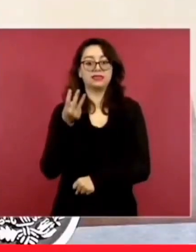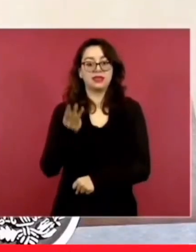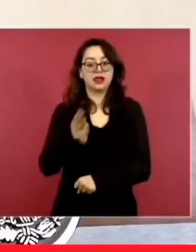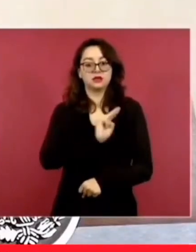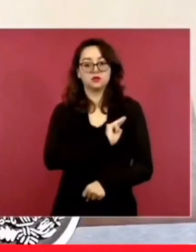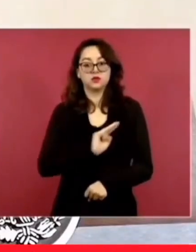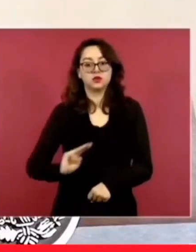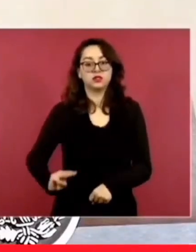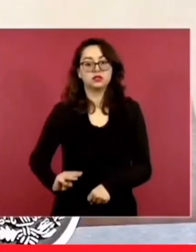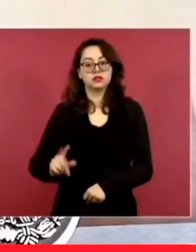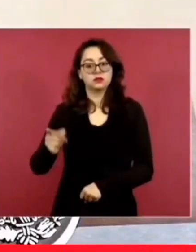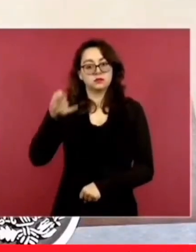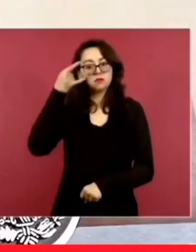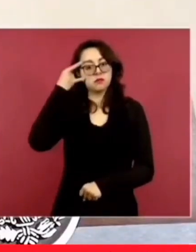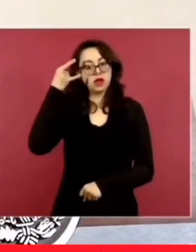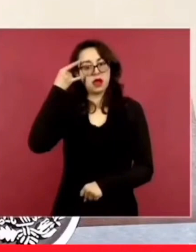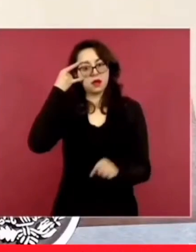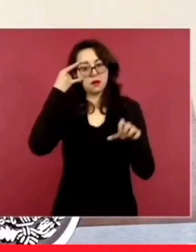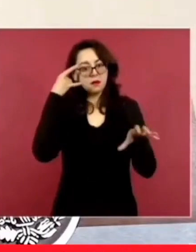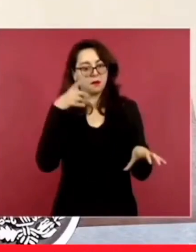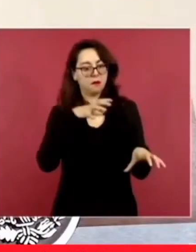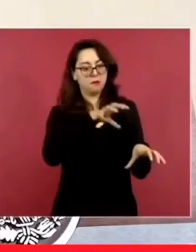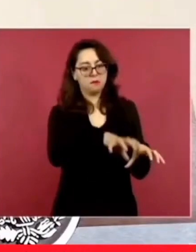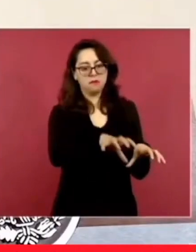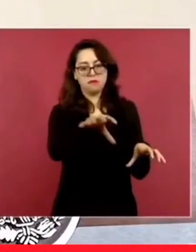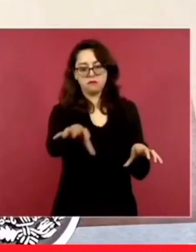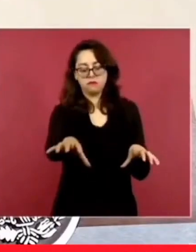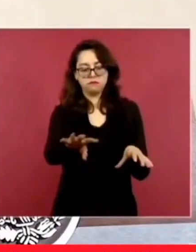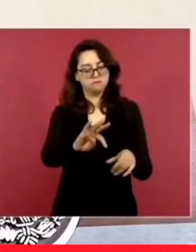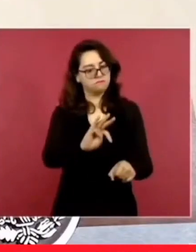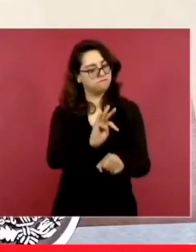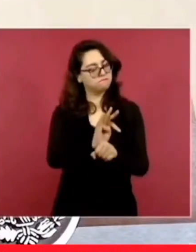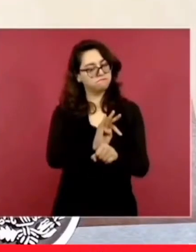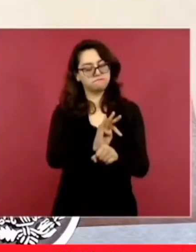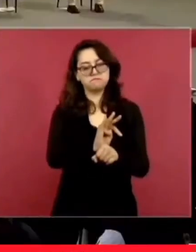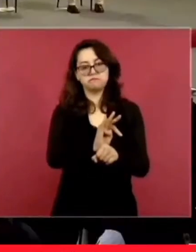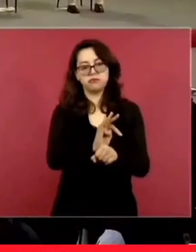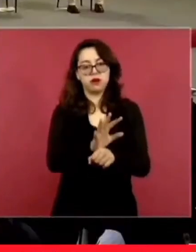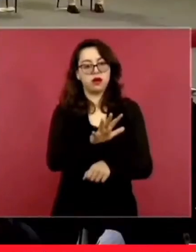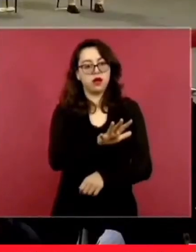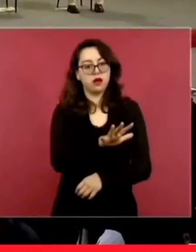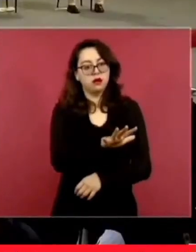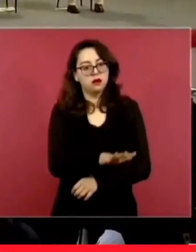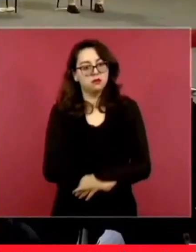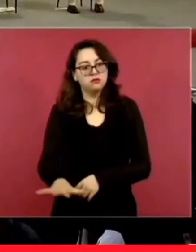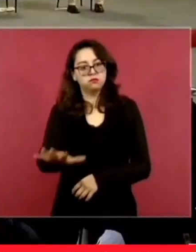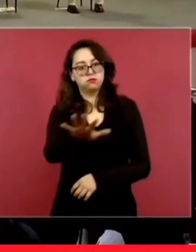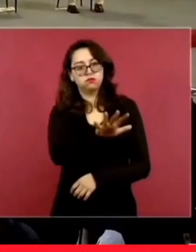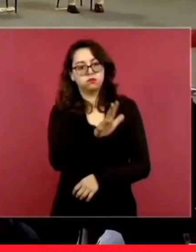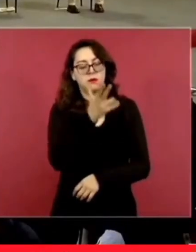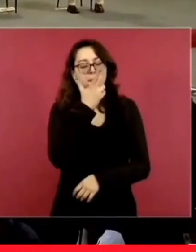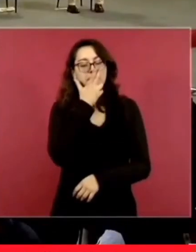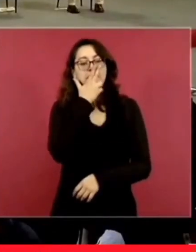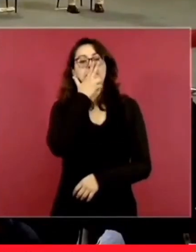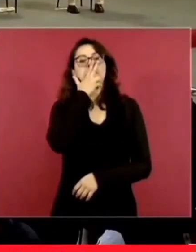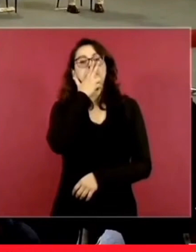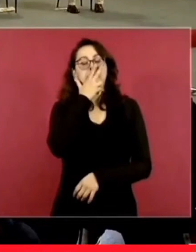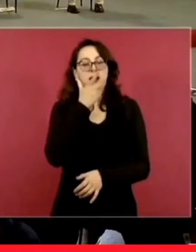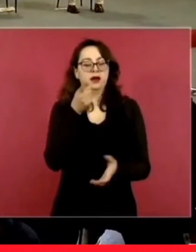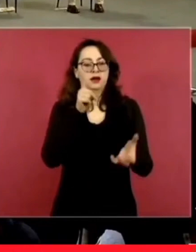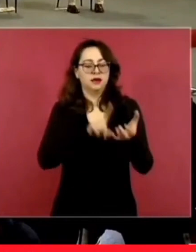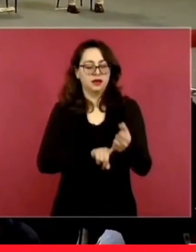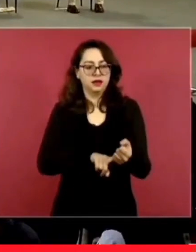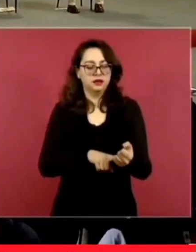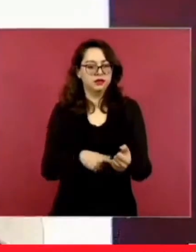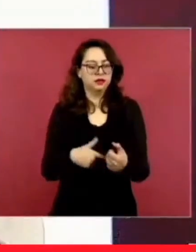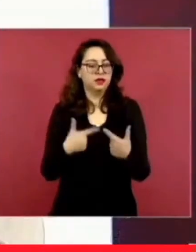de Campeche, Escárcega, Calakmul y Candelaria. Esta área natural protegida protege 7